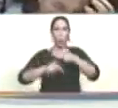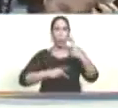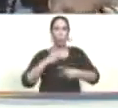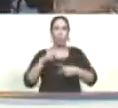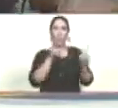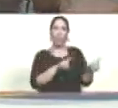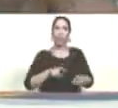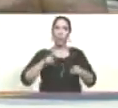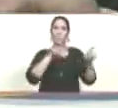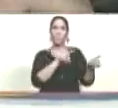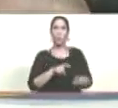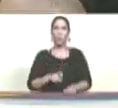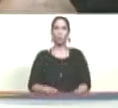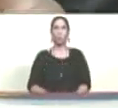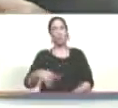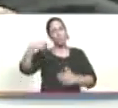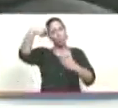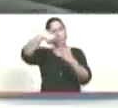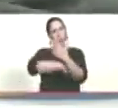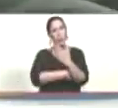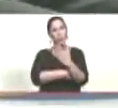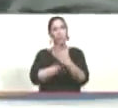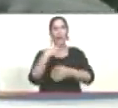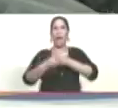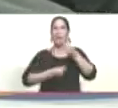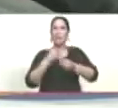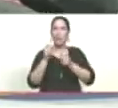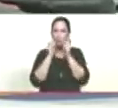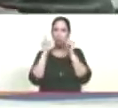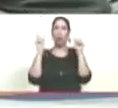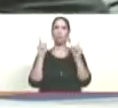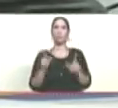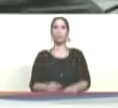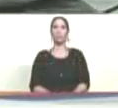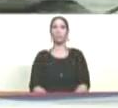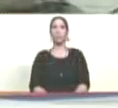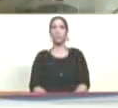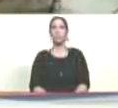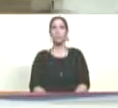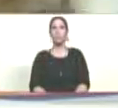campo, profundizarla y hacerla realidad.